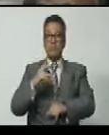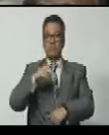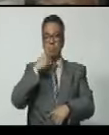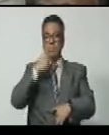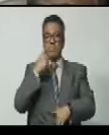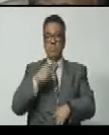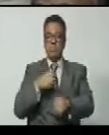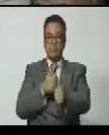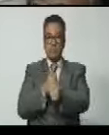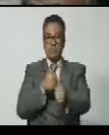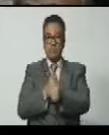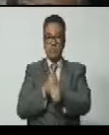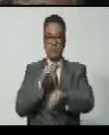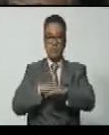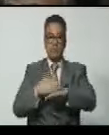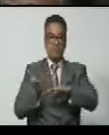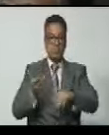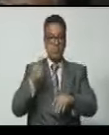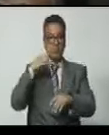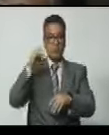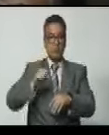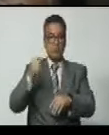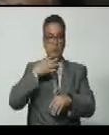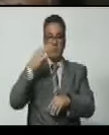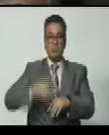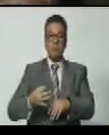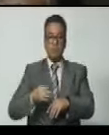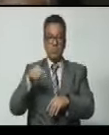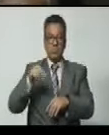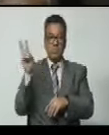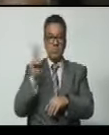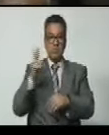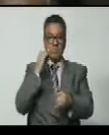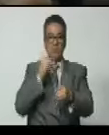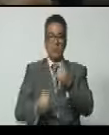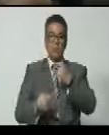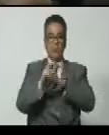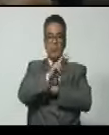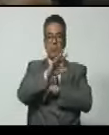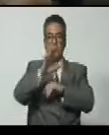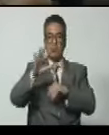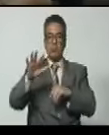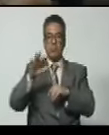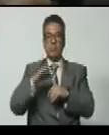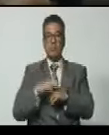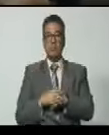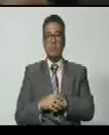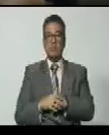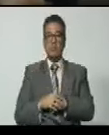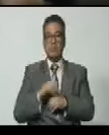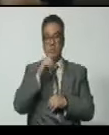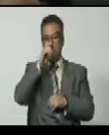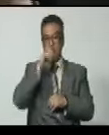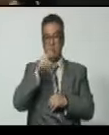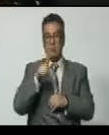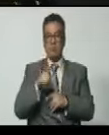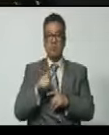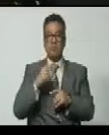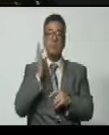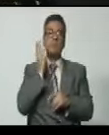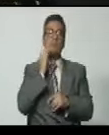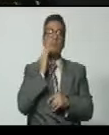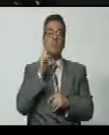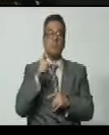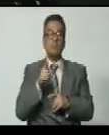de persecución, porque lo que sí somos verdaderamente en Venezuela en los últimos 25 años es un